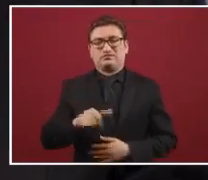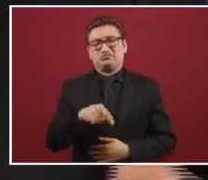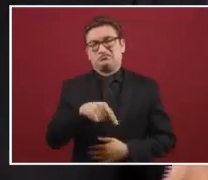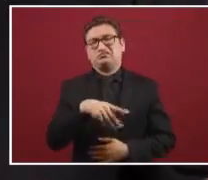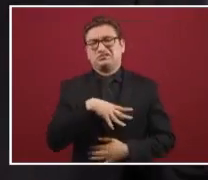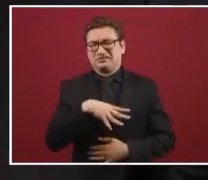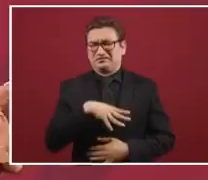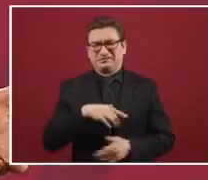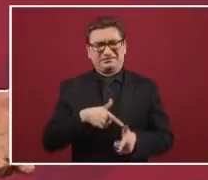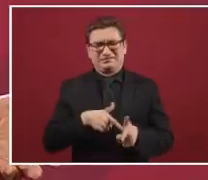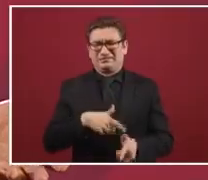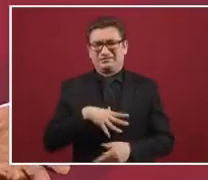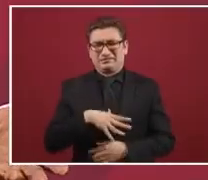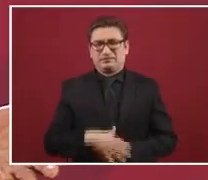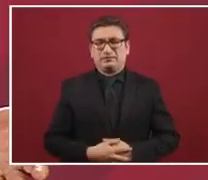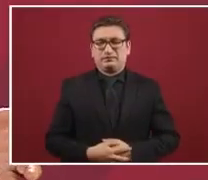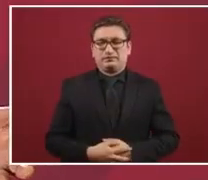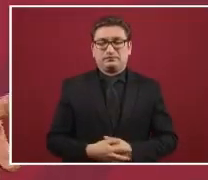Entonces,